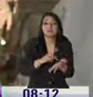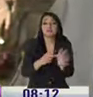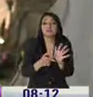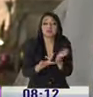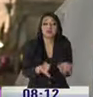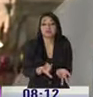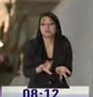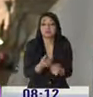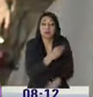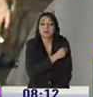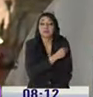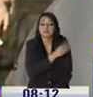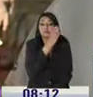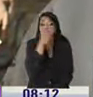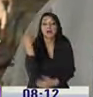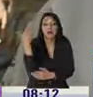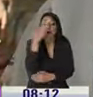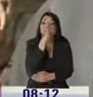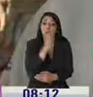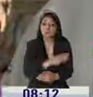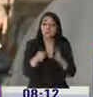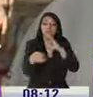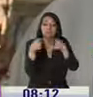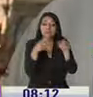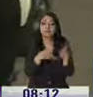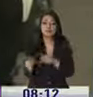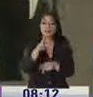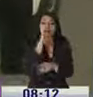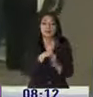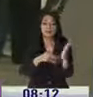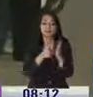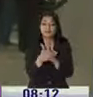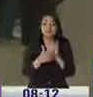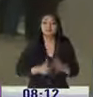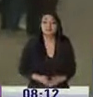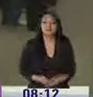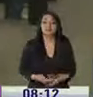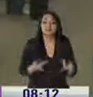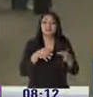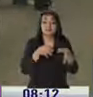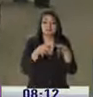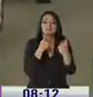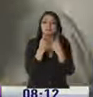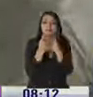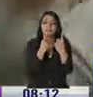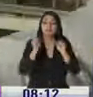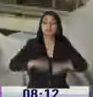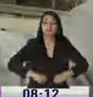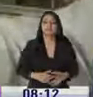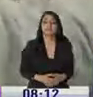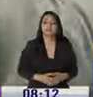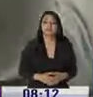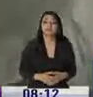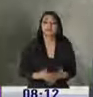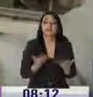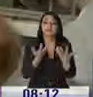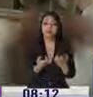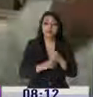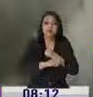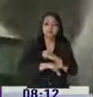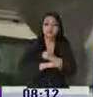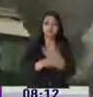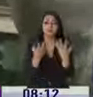que la alcaldía nunca tiene un cronograma establecido. También explicaron que están abiertos al diálogo. Quiere socialización, quiere